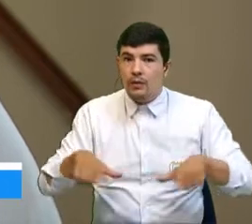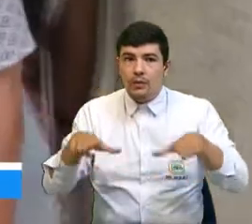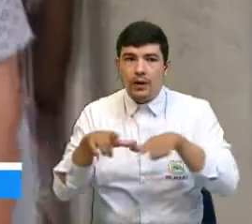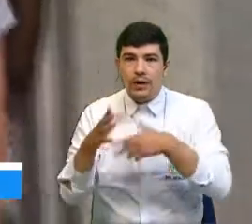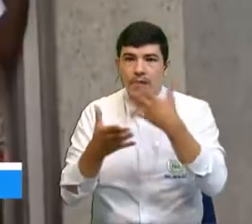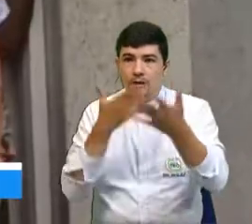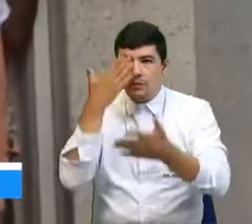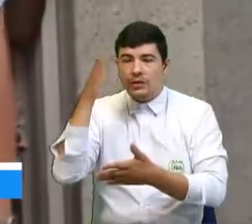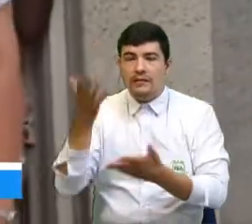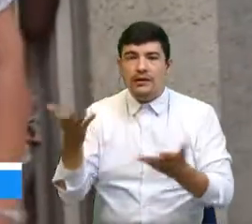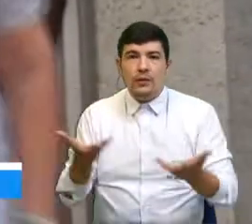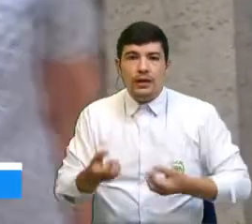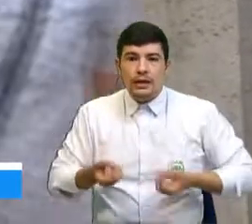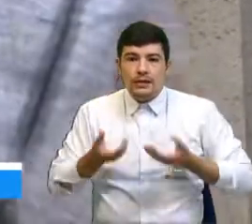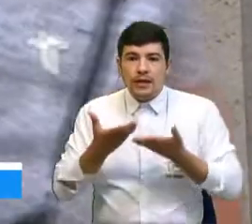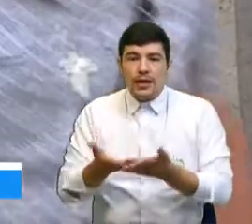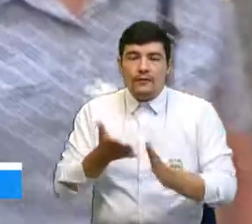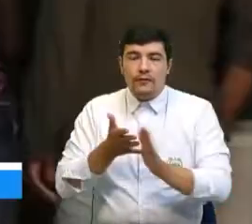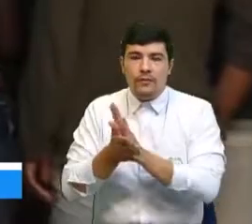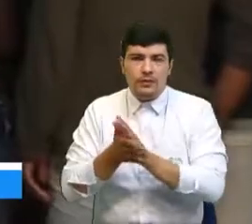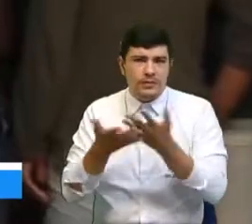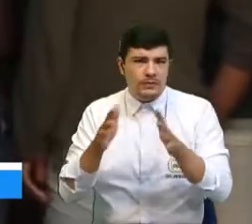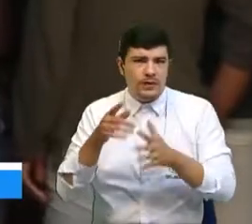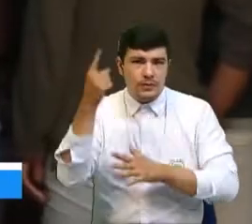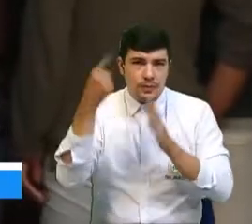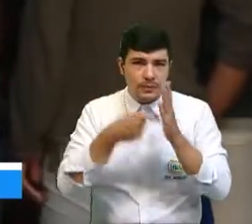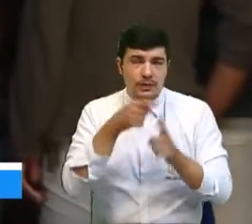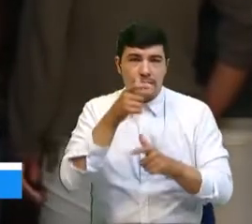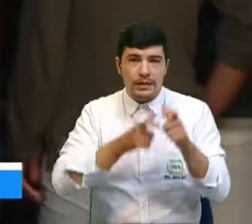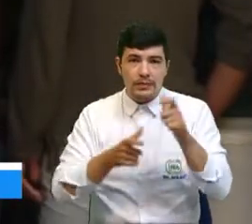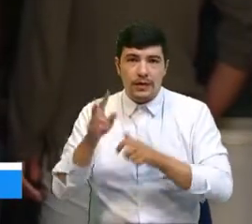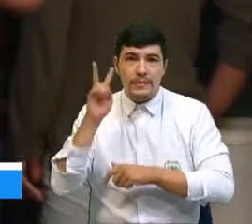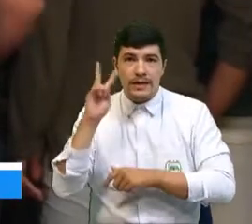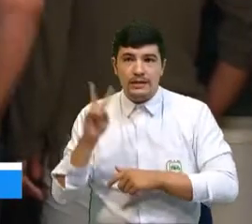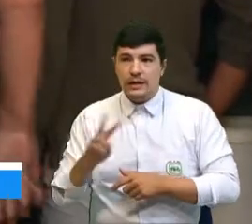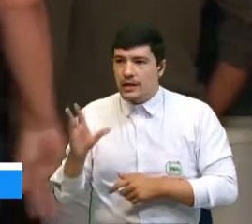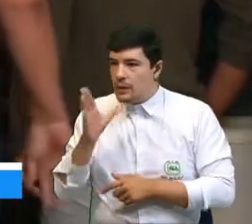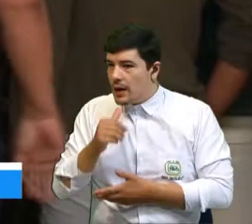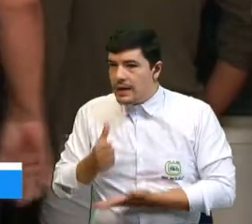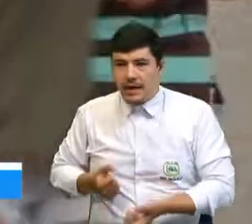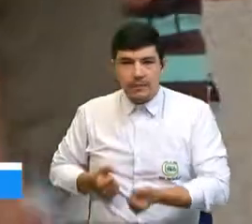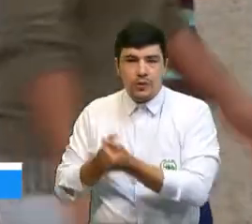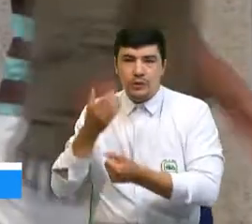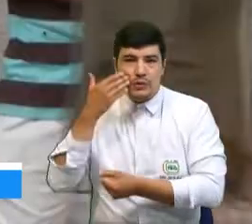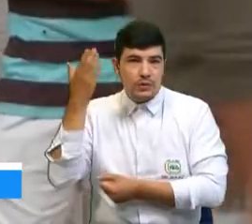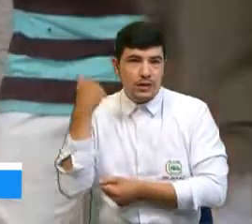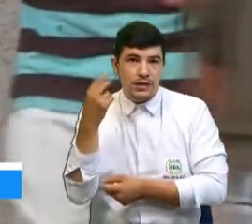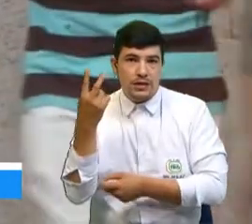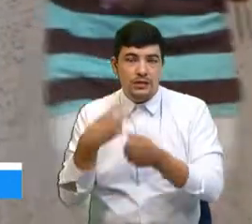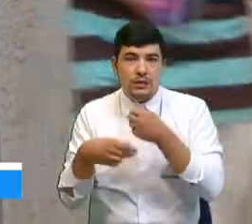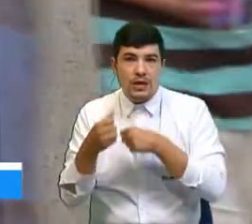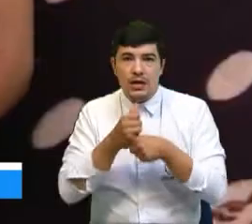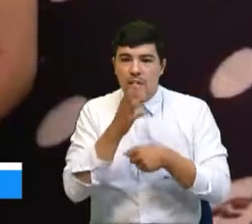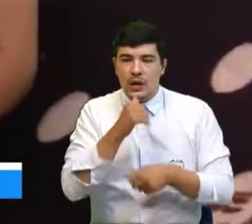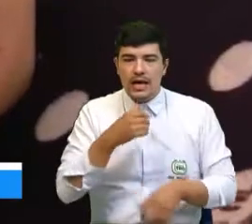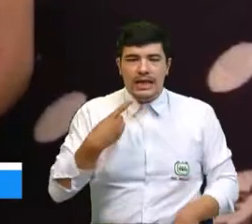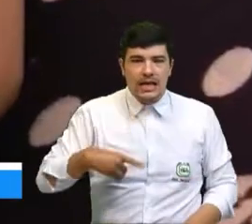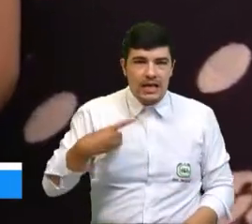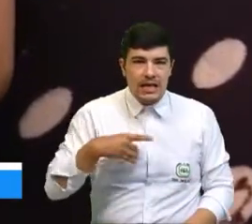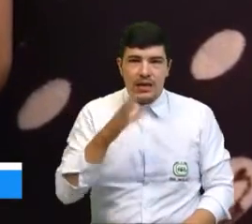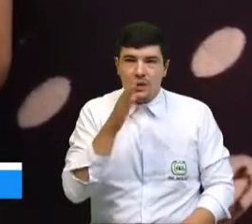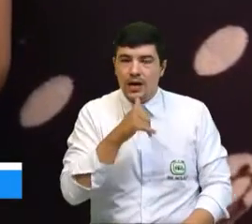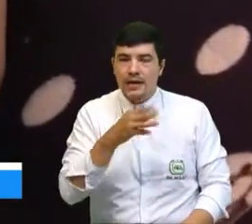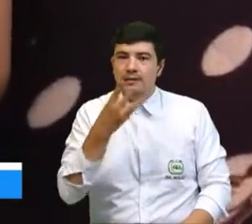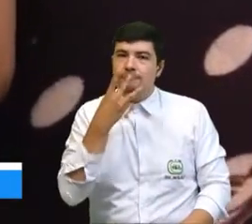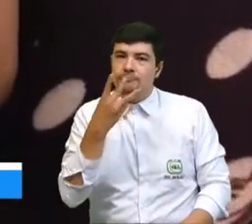adecuada por lo menos unos mil venezolanos se quedaron sin el respaldo que les ofrecen desde hace varios años ni desayuno ni almuerzos ni